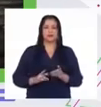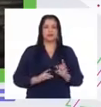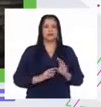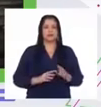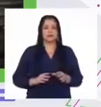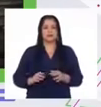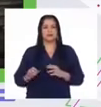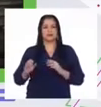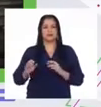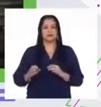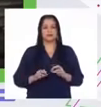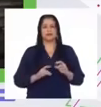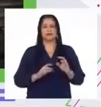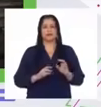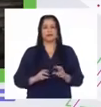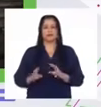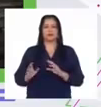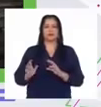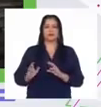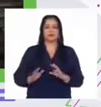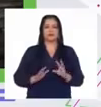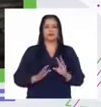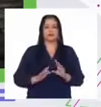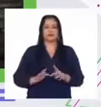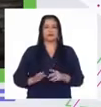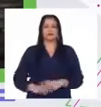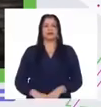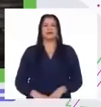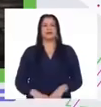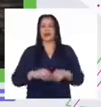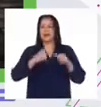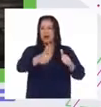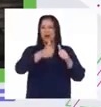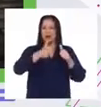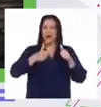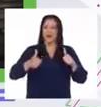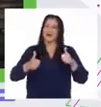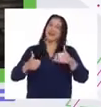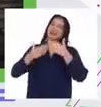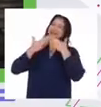chichung uparuna taka. Muy bien, Alina.